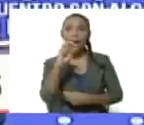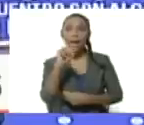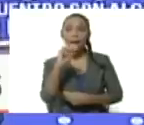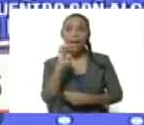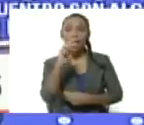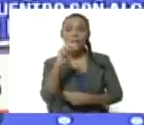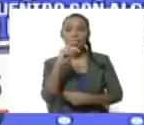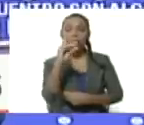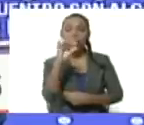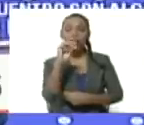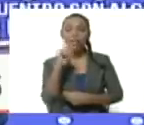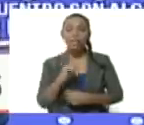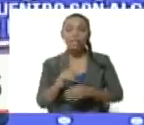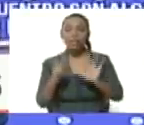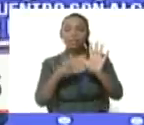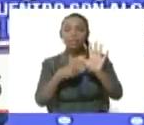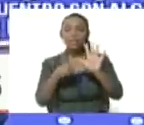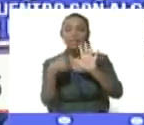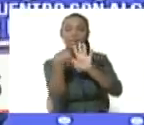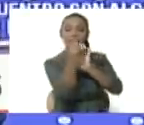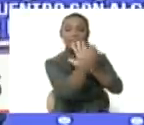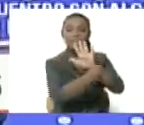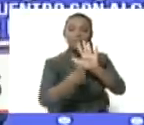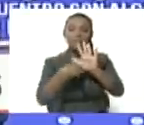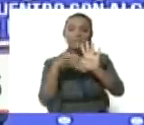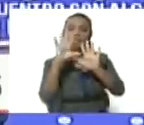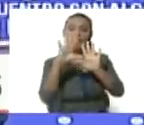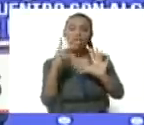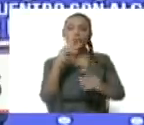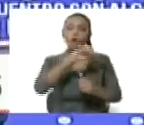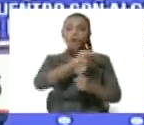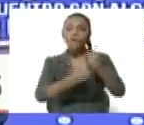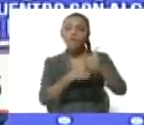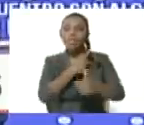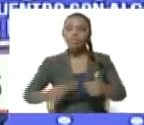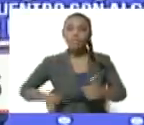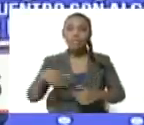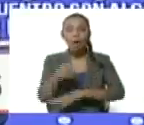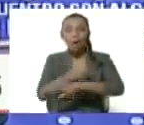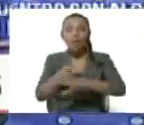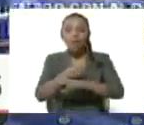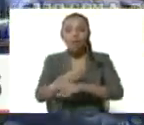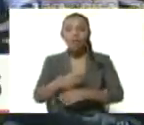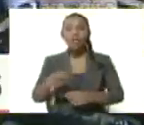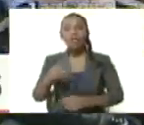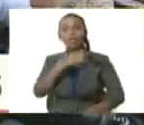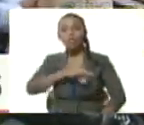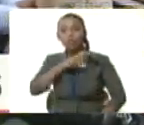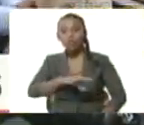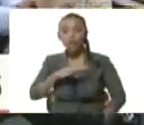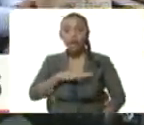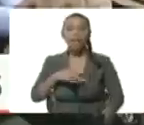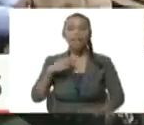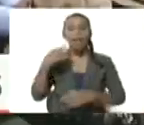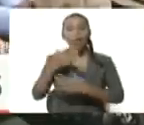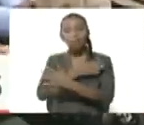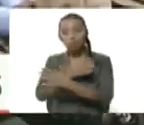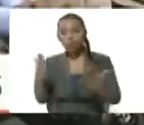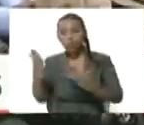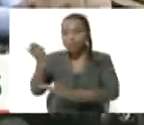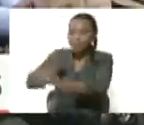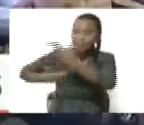Cinco vicepresidentes de gobierno, de economía, del socialismo, de la soberanía política, de los servicios